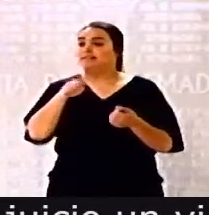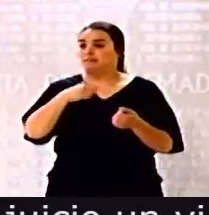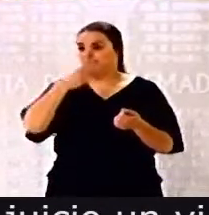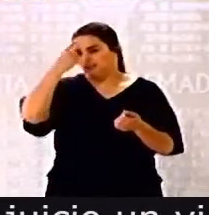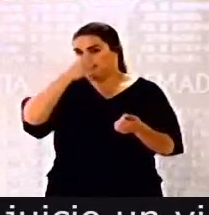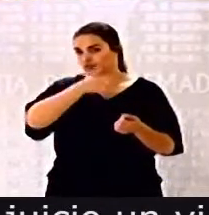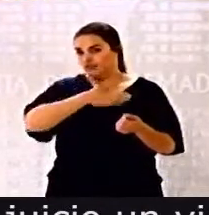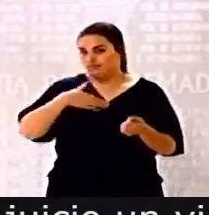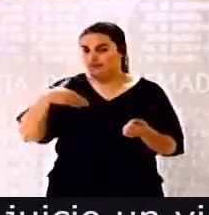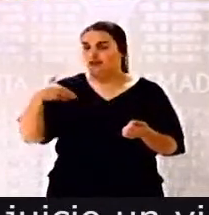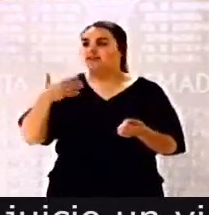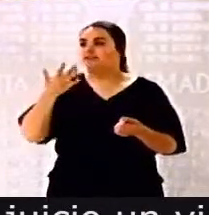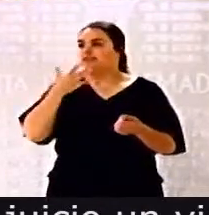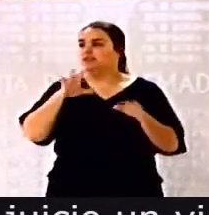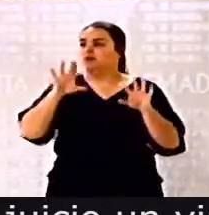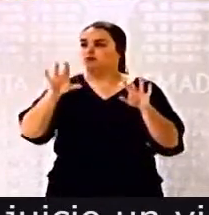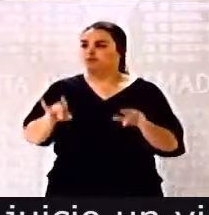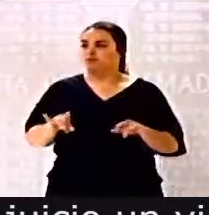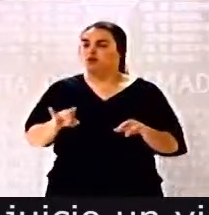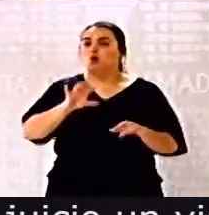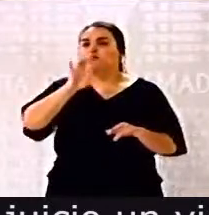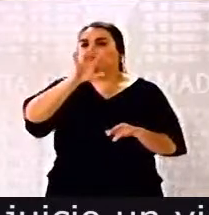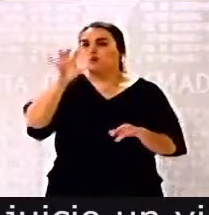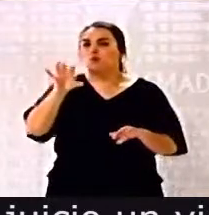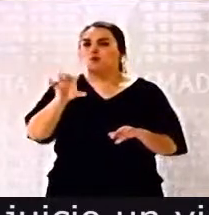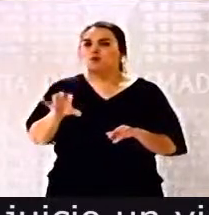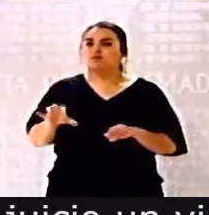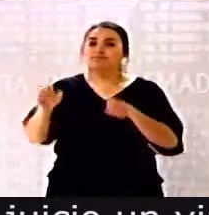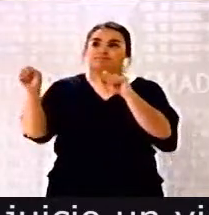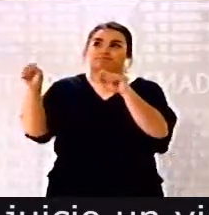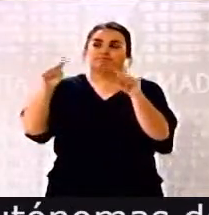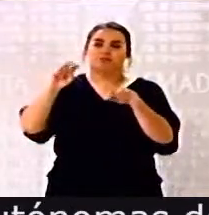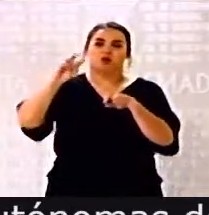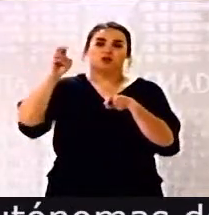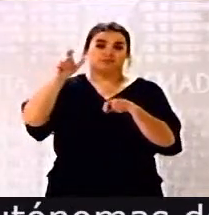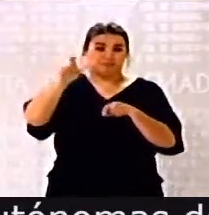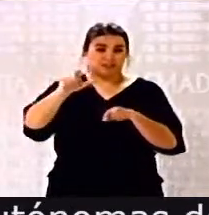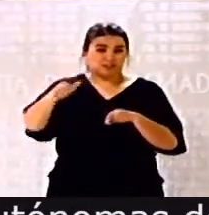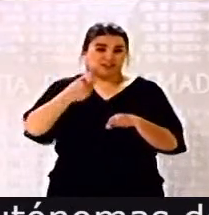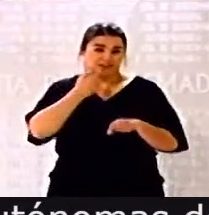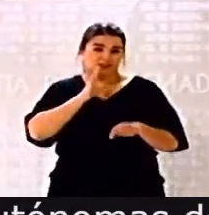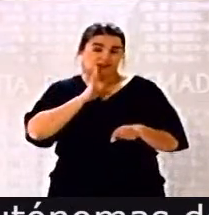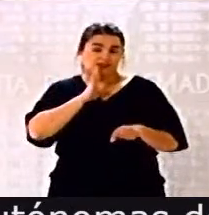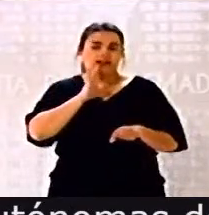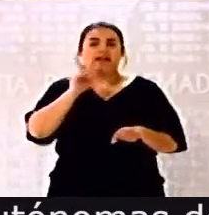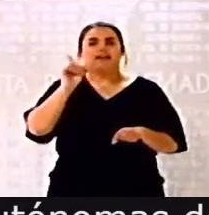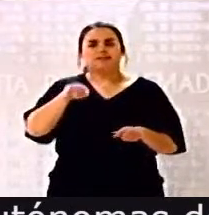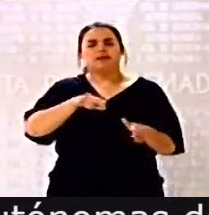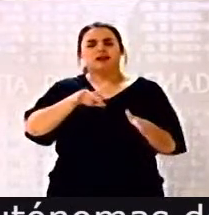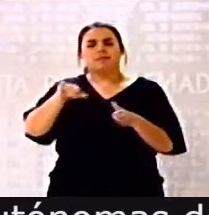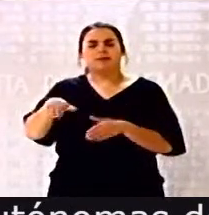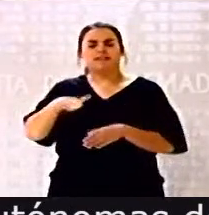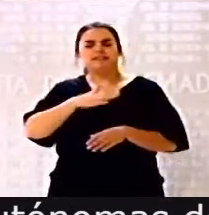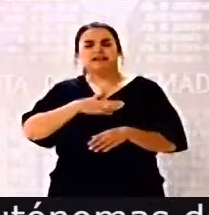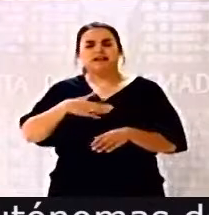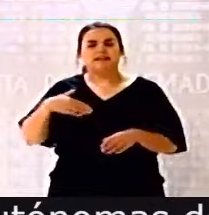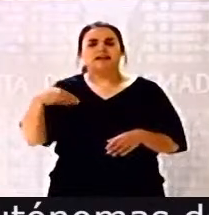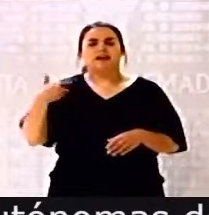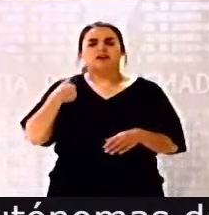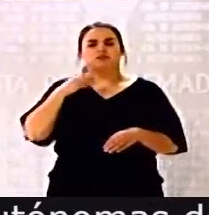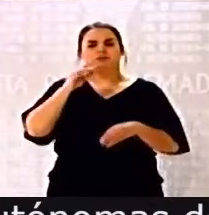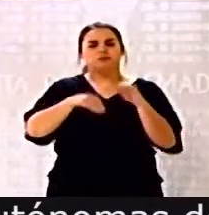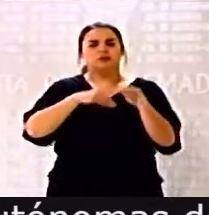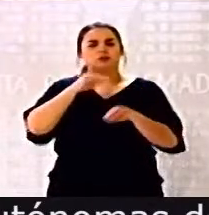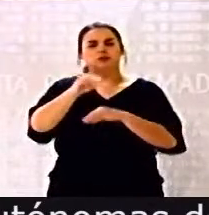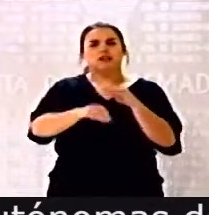si nos pudiera confirmar las comunidades de procedencia de estas personas. Y luego también le quería